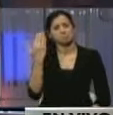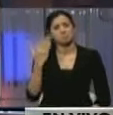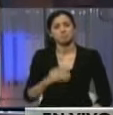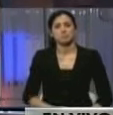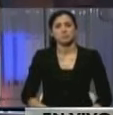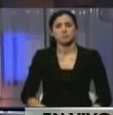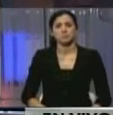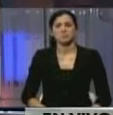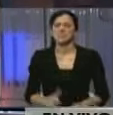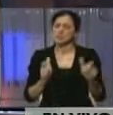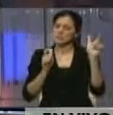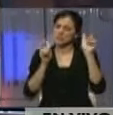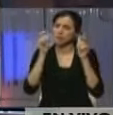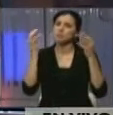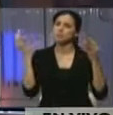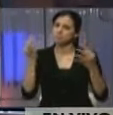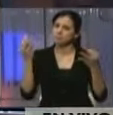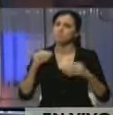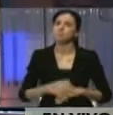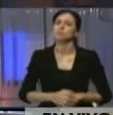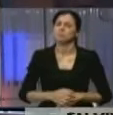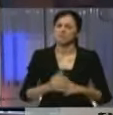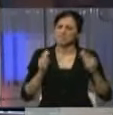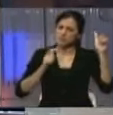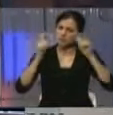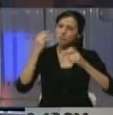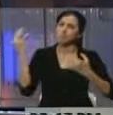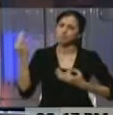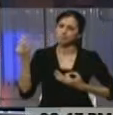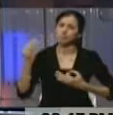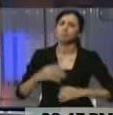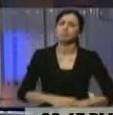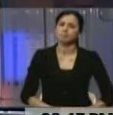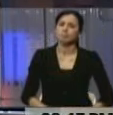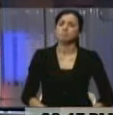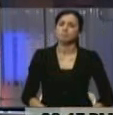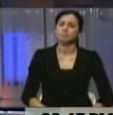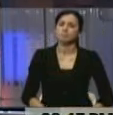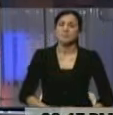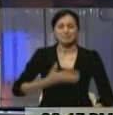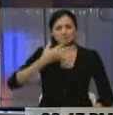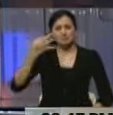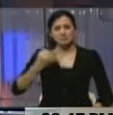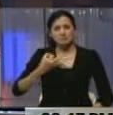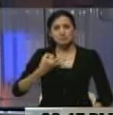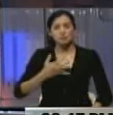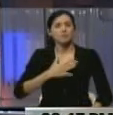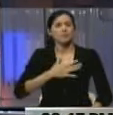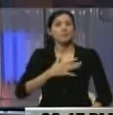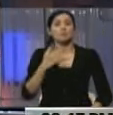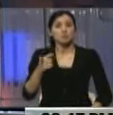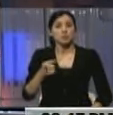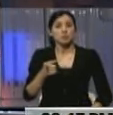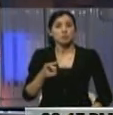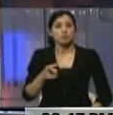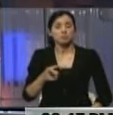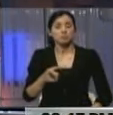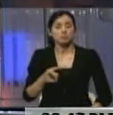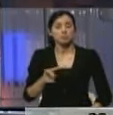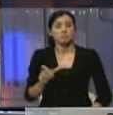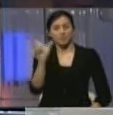Muy Chávez Frías, Aníbal, muy Chávez Frías. Y decir muy Chávez Frías es mucho decir para un ser